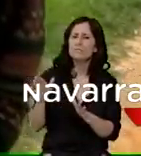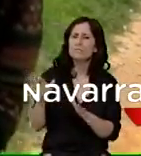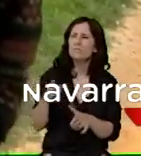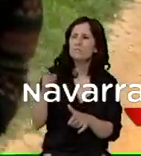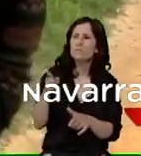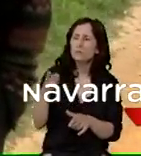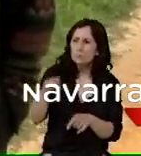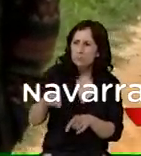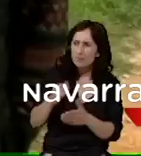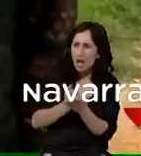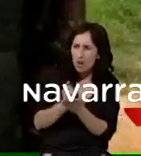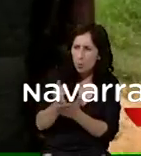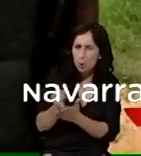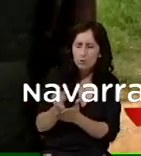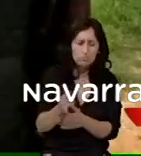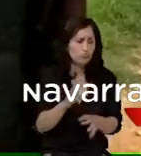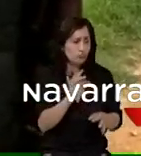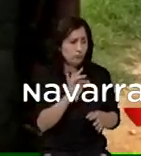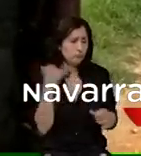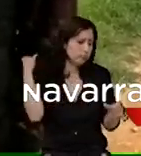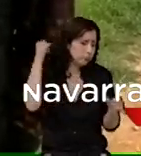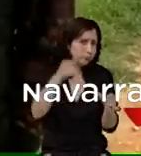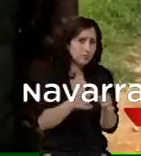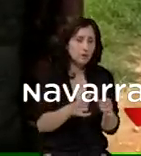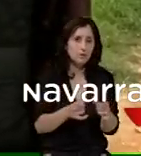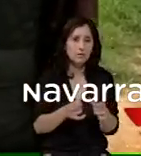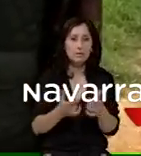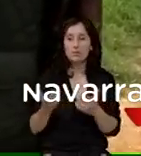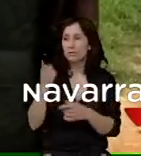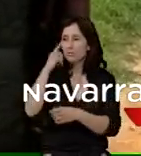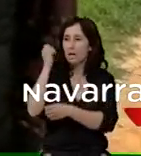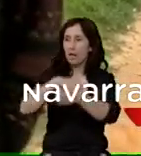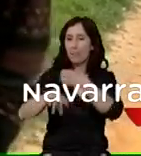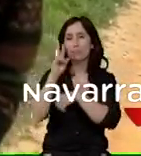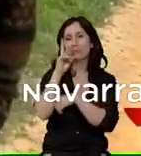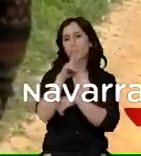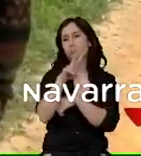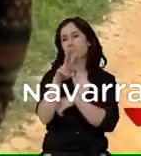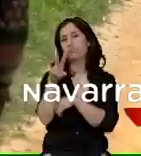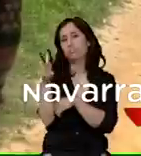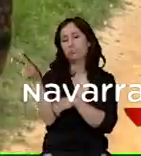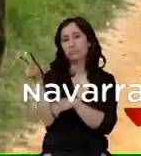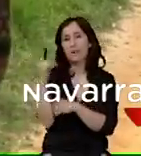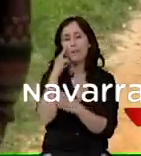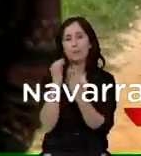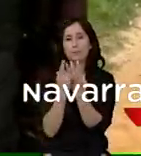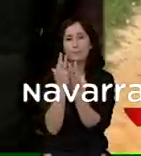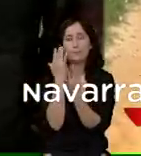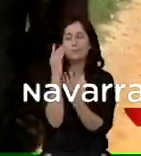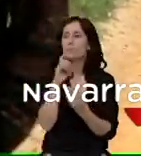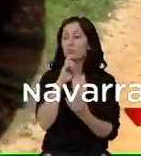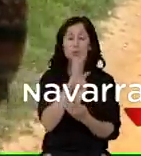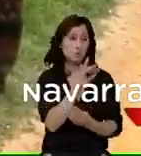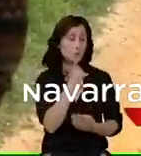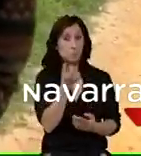¿no serás agricultor? Hombre, de toda vida. Me imagino que aquí, mirando los campos y viendo los cultivos. Sí, dando una